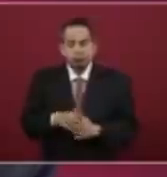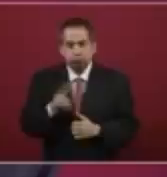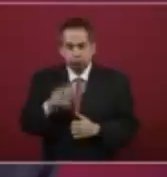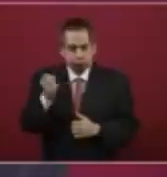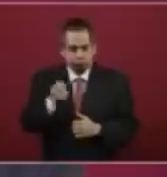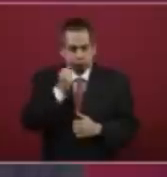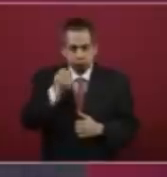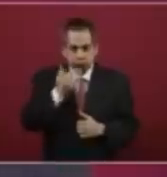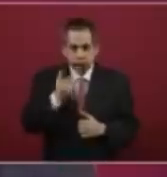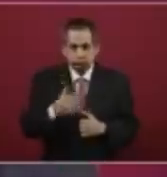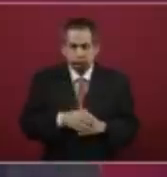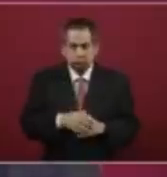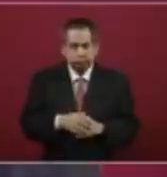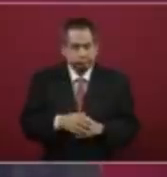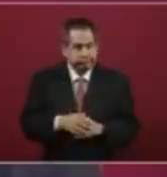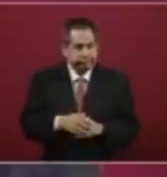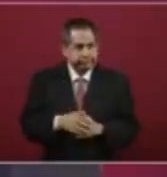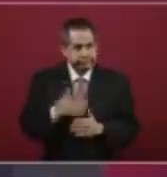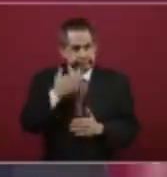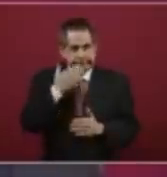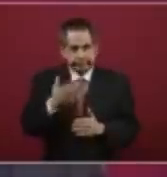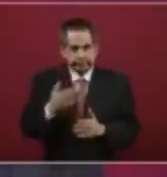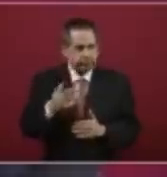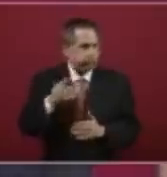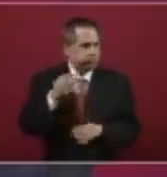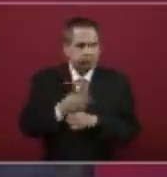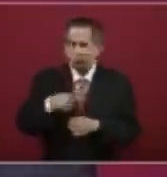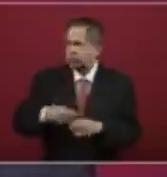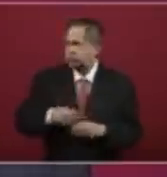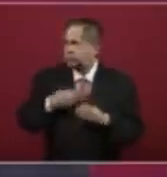afortunados. Es una dicha enorme estar viviendo